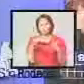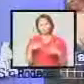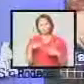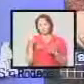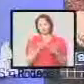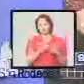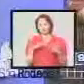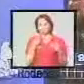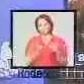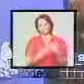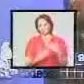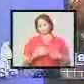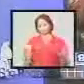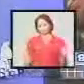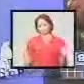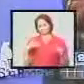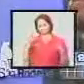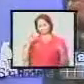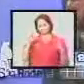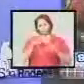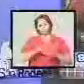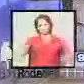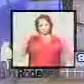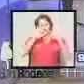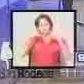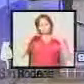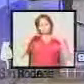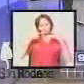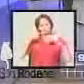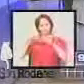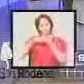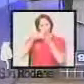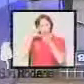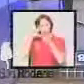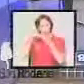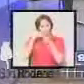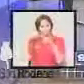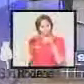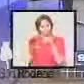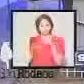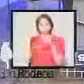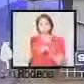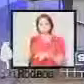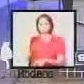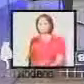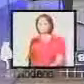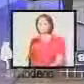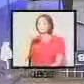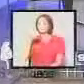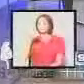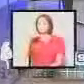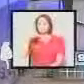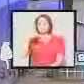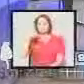importa. Aquí lo importante es que estamos aprendiendo. Don Juan Carlos, el